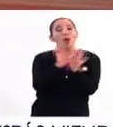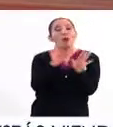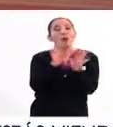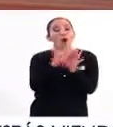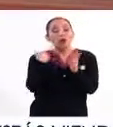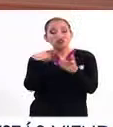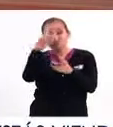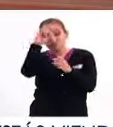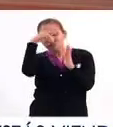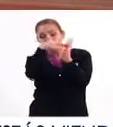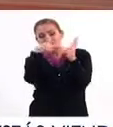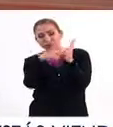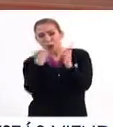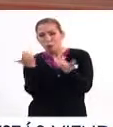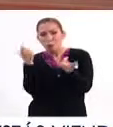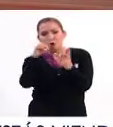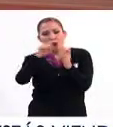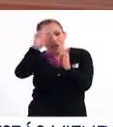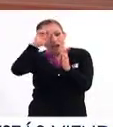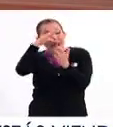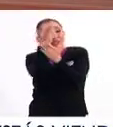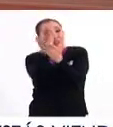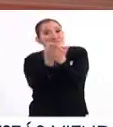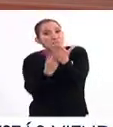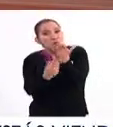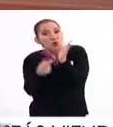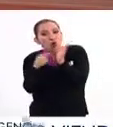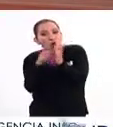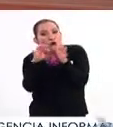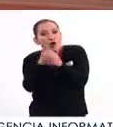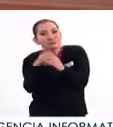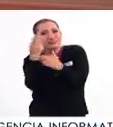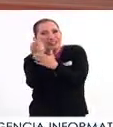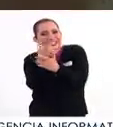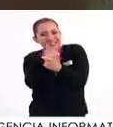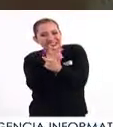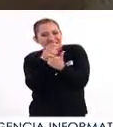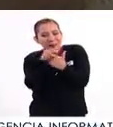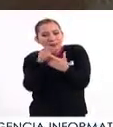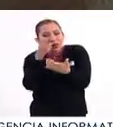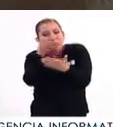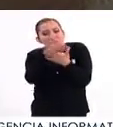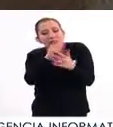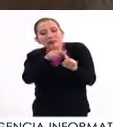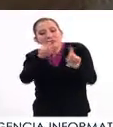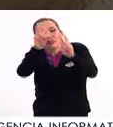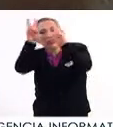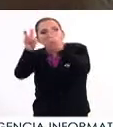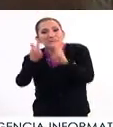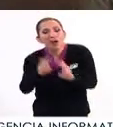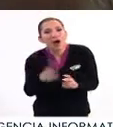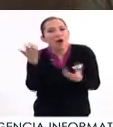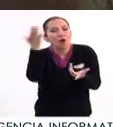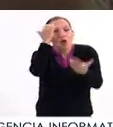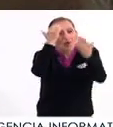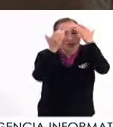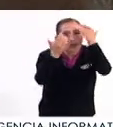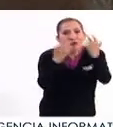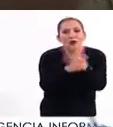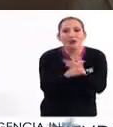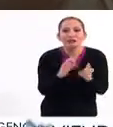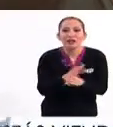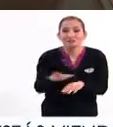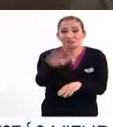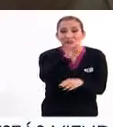distintos saberes o necesidades de la sociedad en general. Yo creo que sí, tenemos una tradición